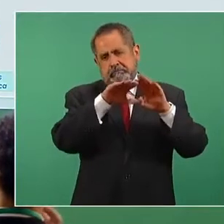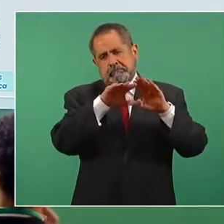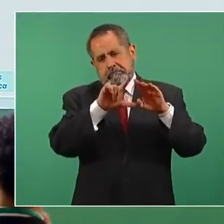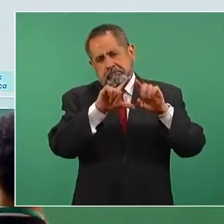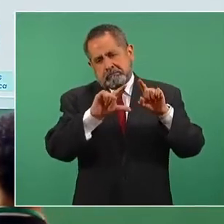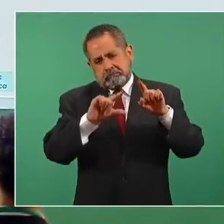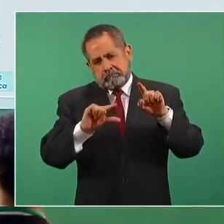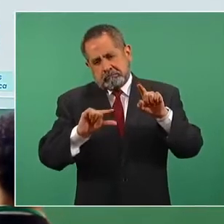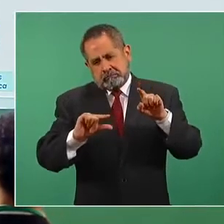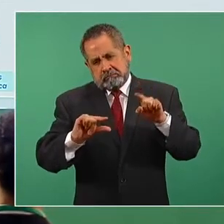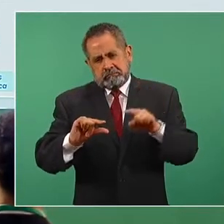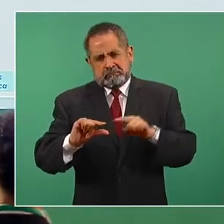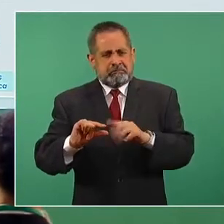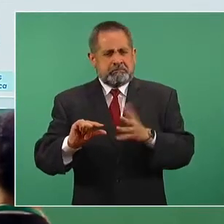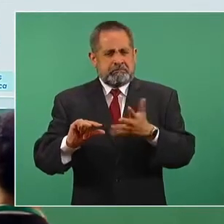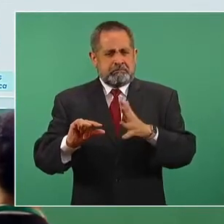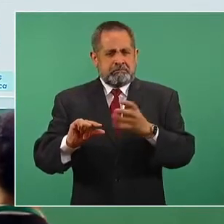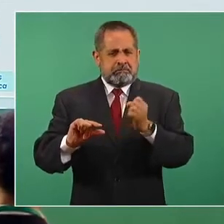como septiembre,